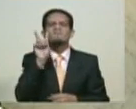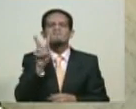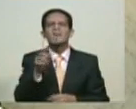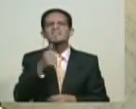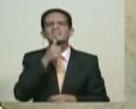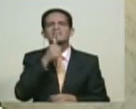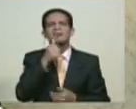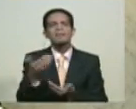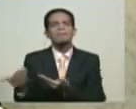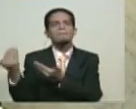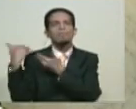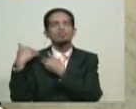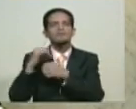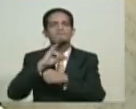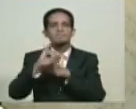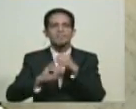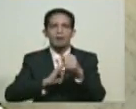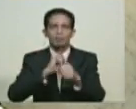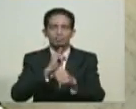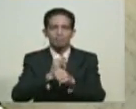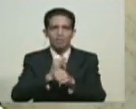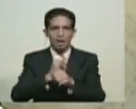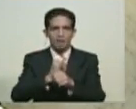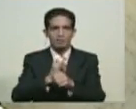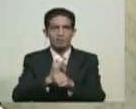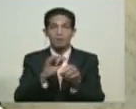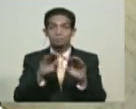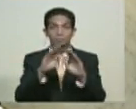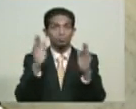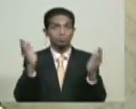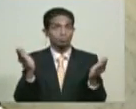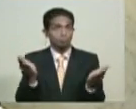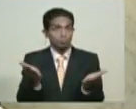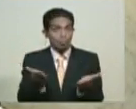Hay un mundo abierto, hay un mundo